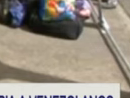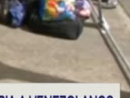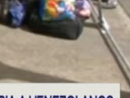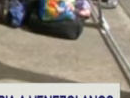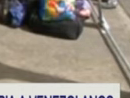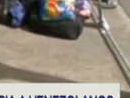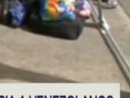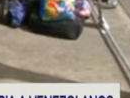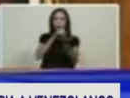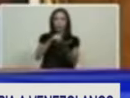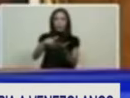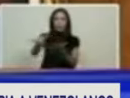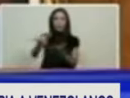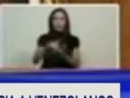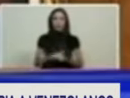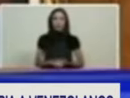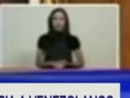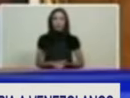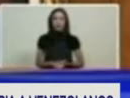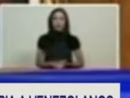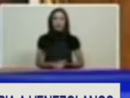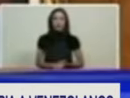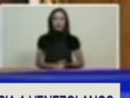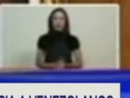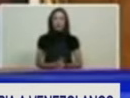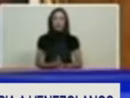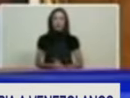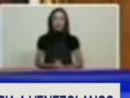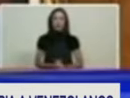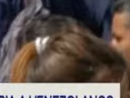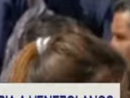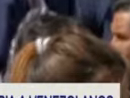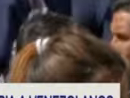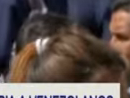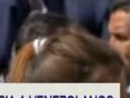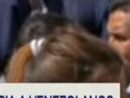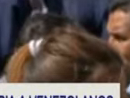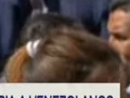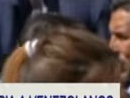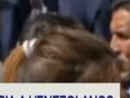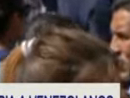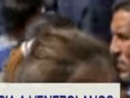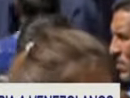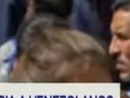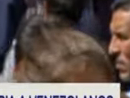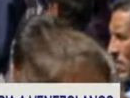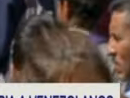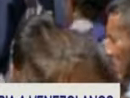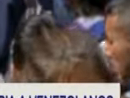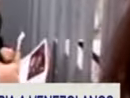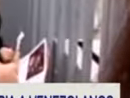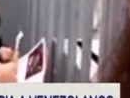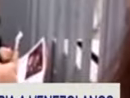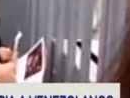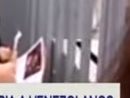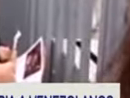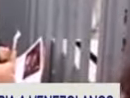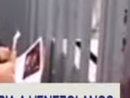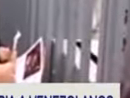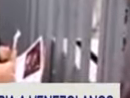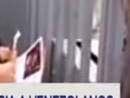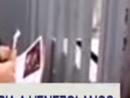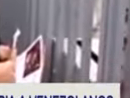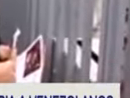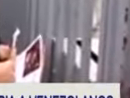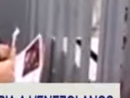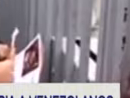de agresiones, por lo que el gobierno del presidente Nicolás Maduro estaría preparando una acción internacional para los países que presuntamente